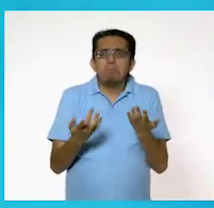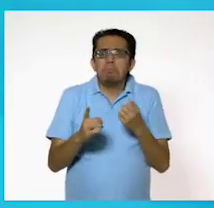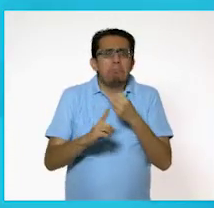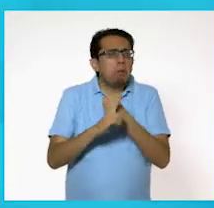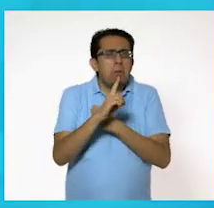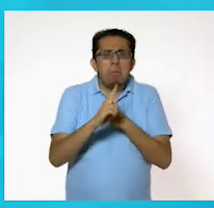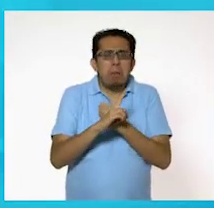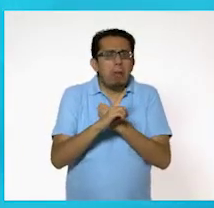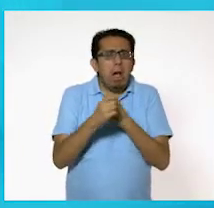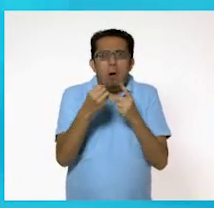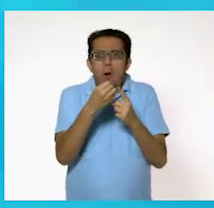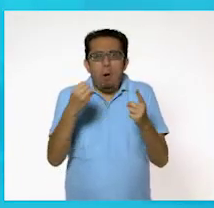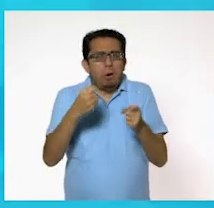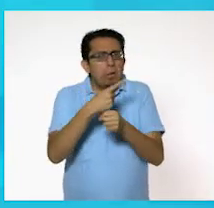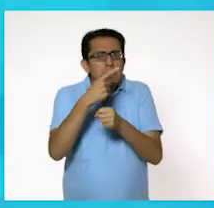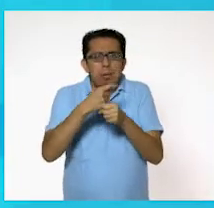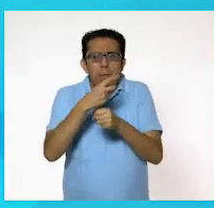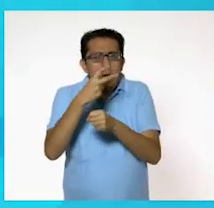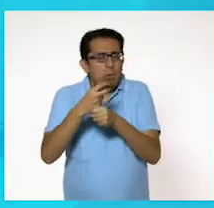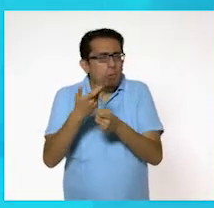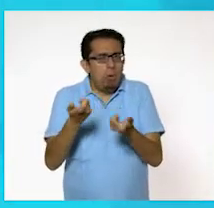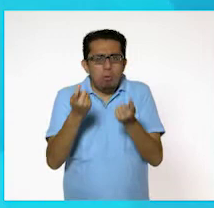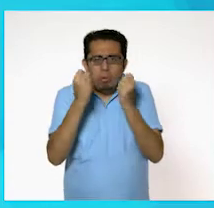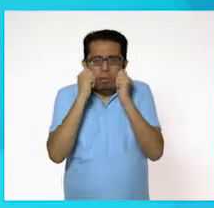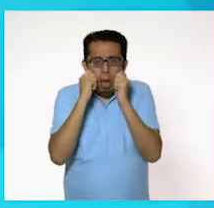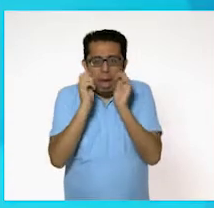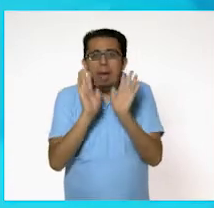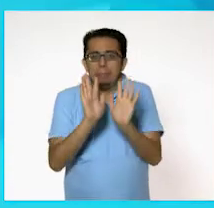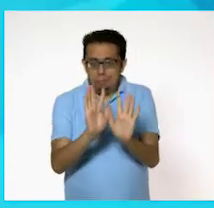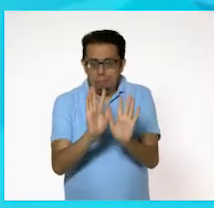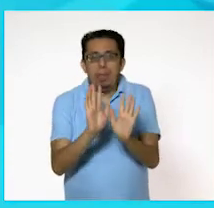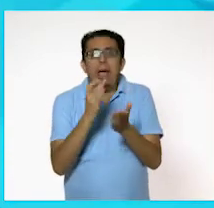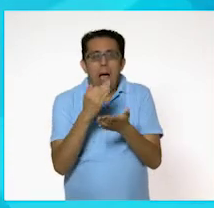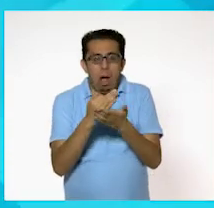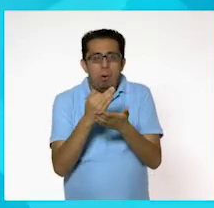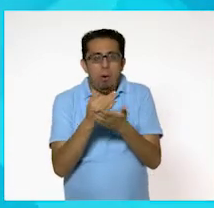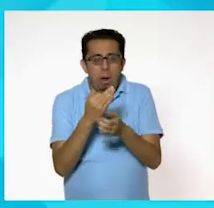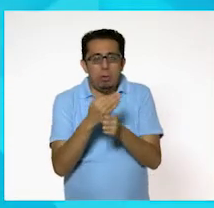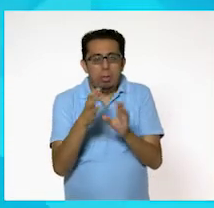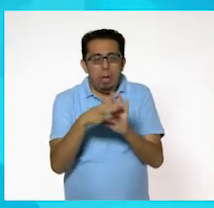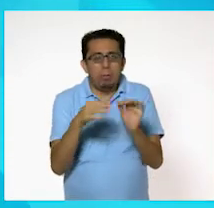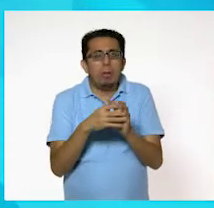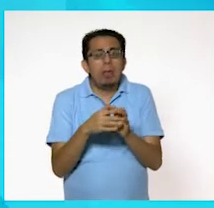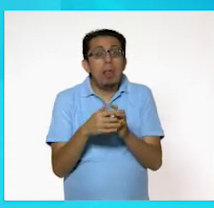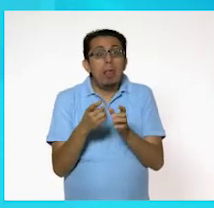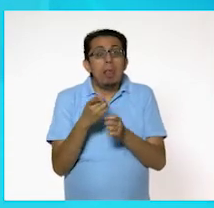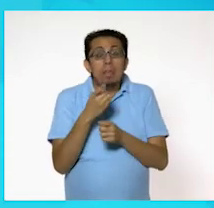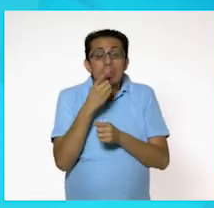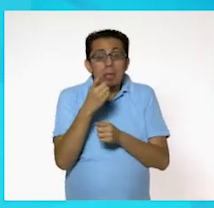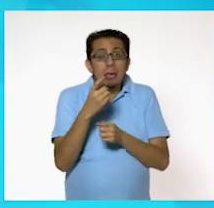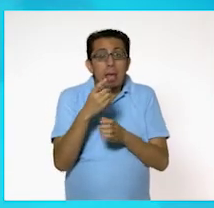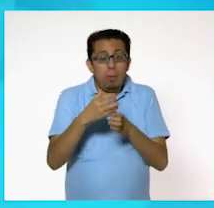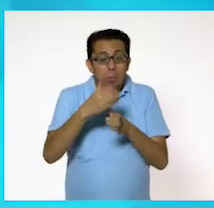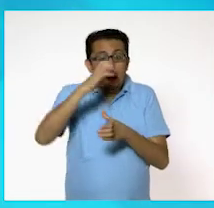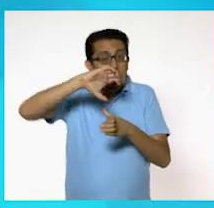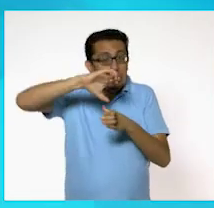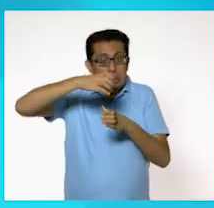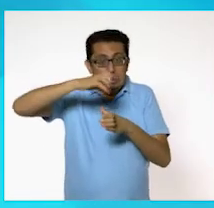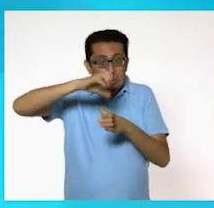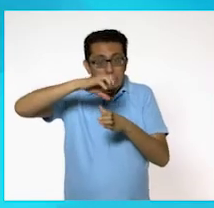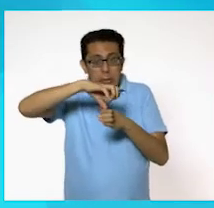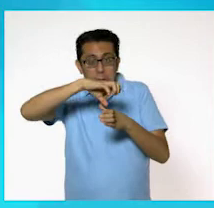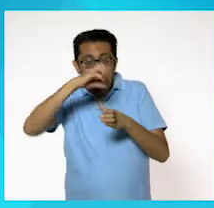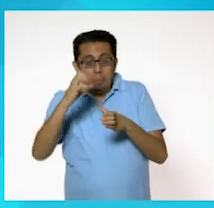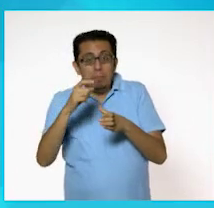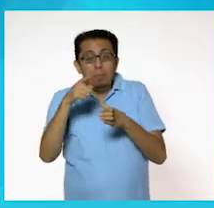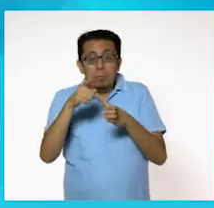orden. Ahorita lo vamos a ver. ¿Sí? Muy bien. A ver. Las instrucciones dicen así. Quita la tapa de la botella. Asegúrate de